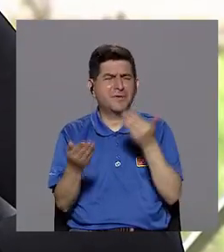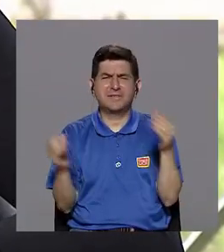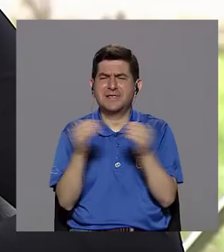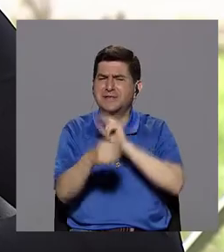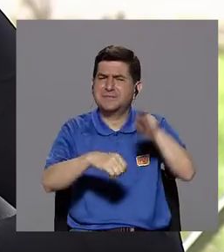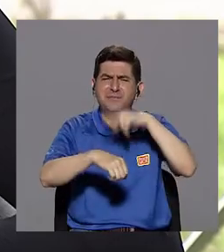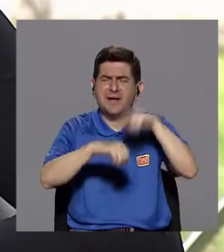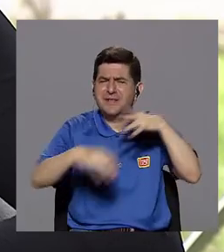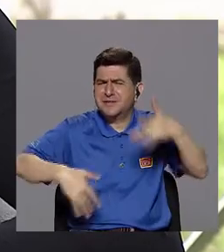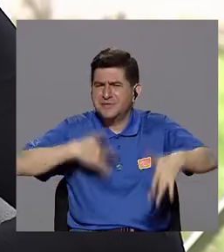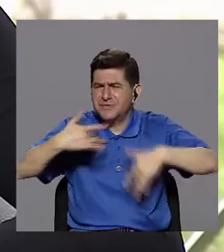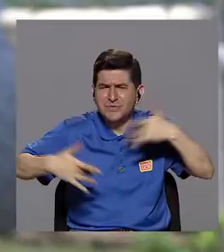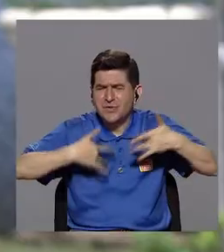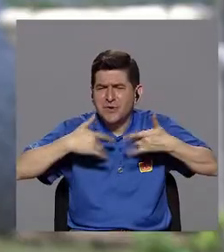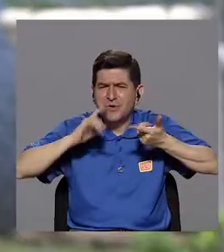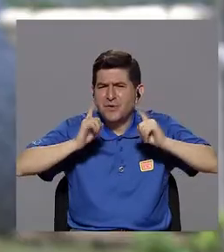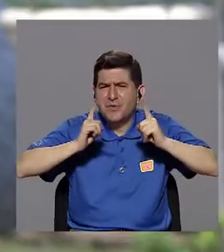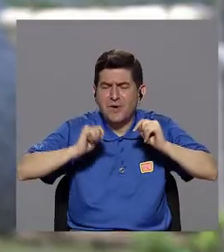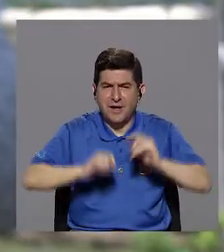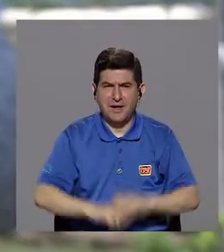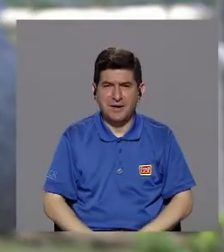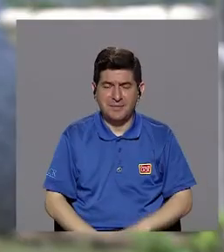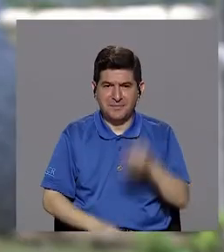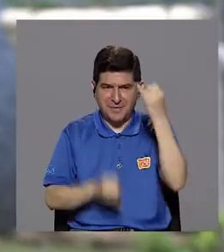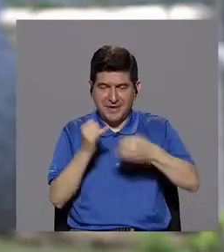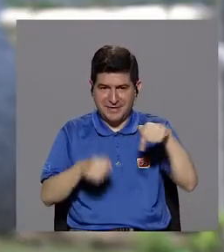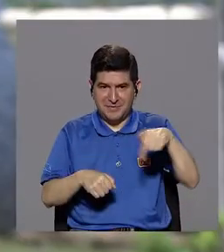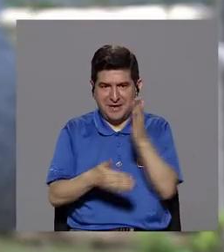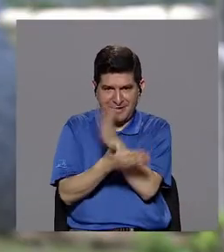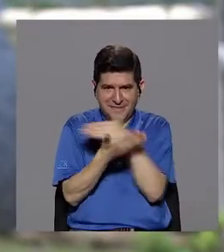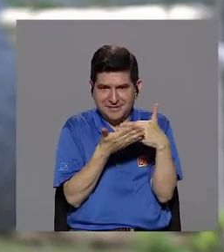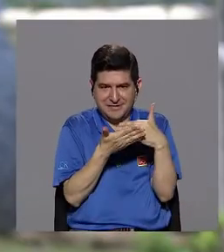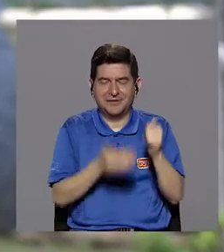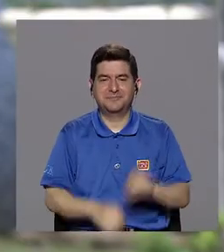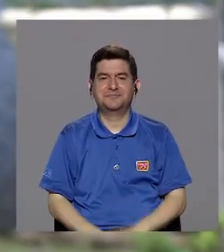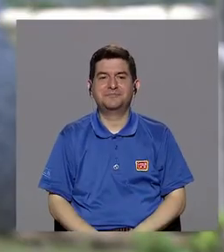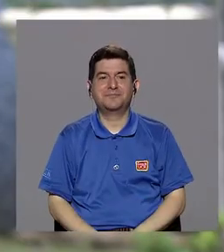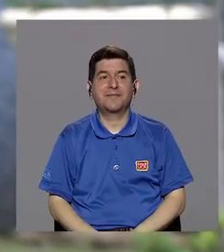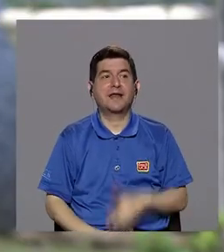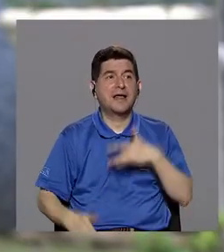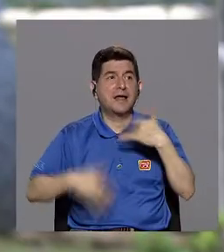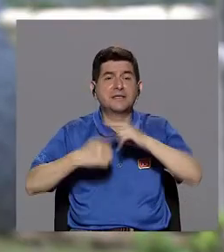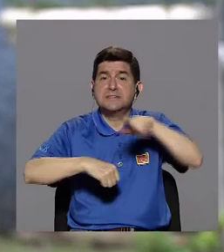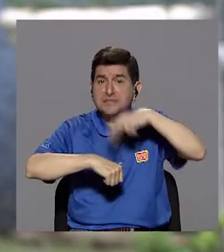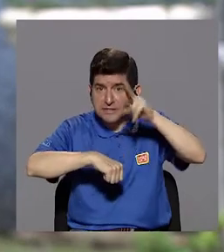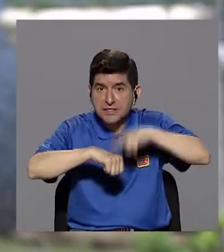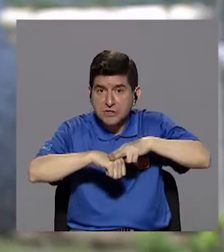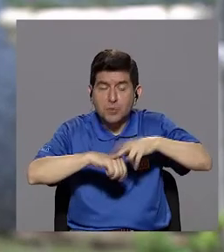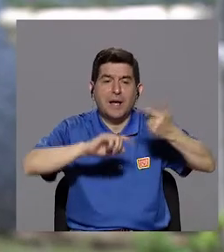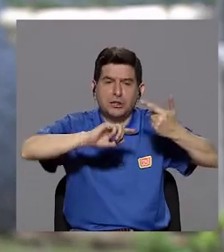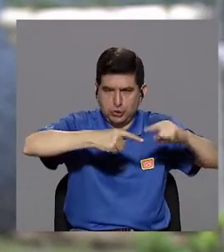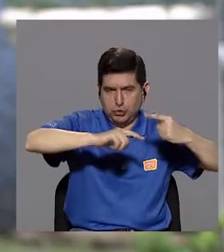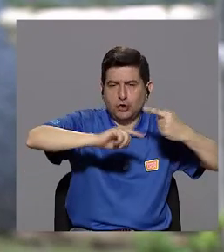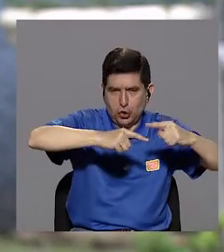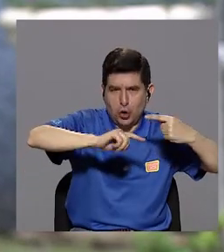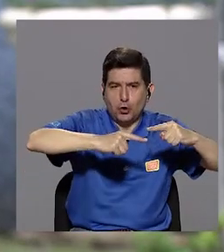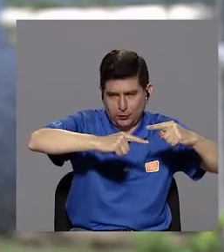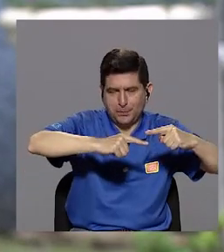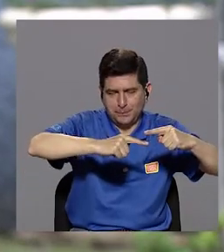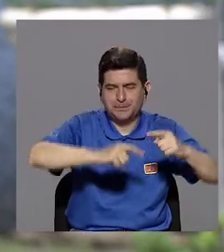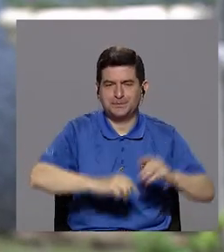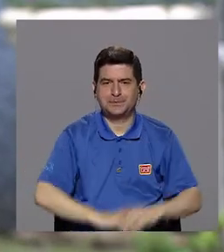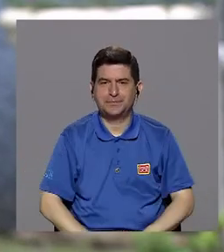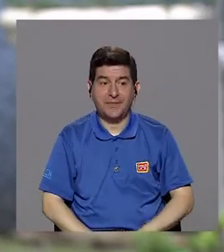más frecuentes? Con okay. Eso cerraríamos este bloque. Claro. Los síntomas más frecuentes, el dolor, ¿verdad? Uh-huh. Ese